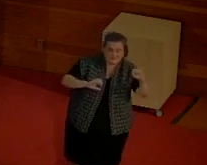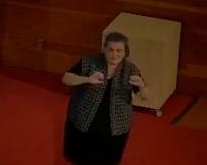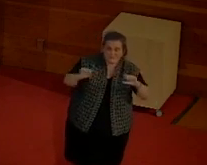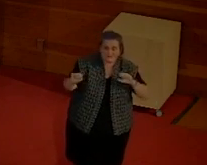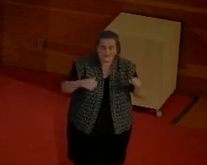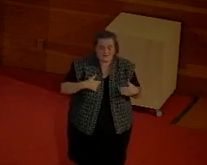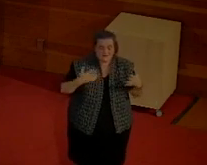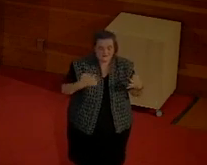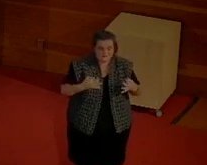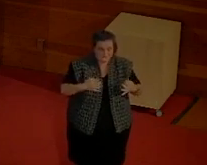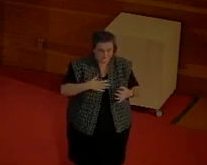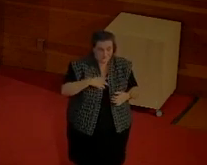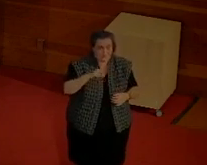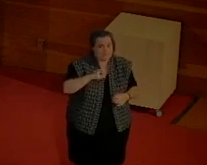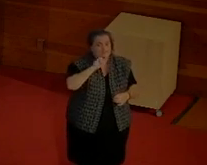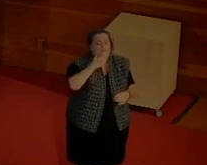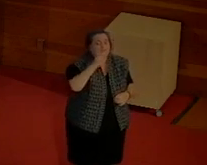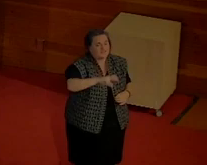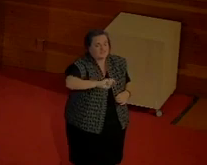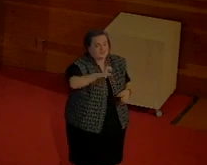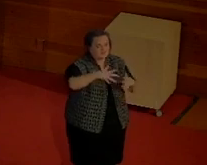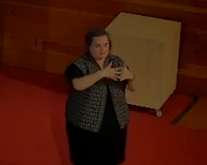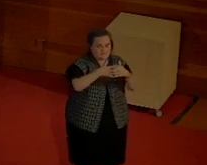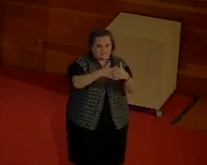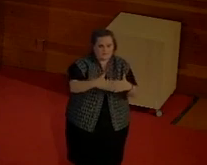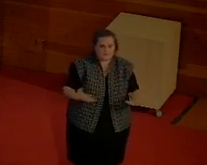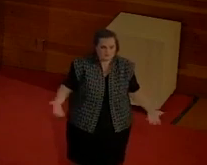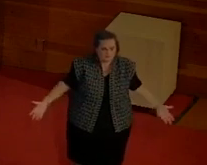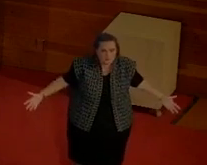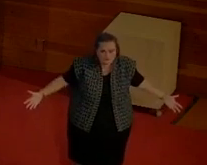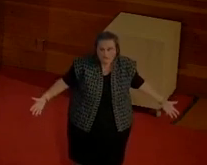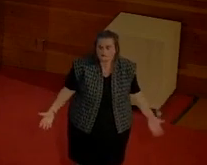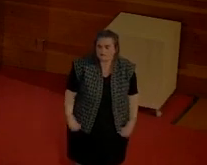otro que se llama Estados Unidos Pues estamos